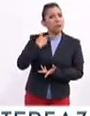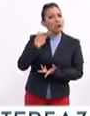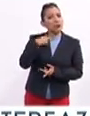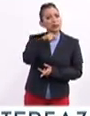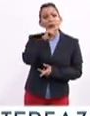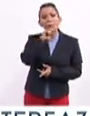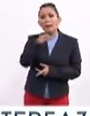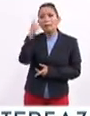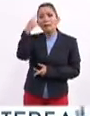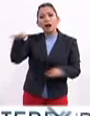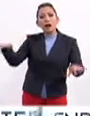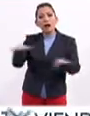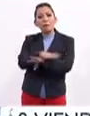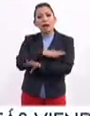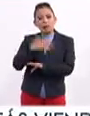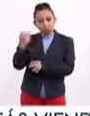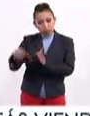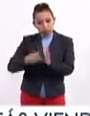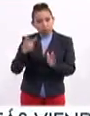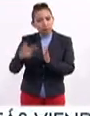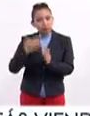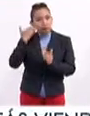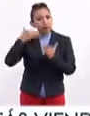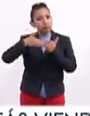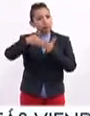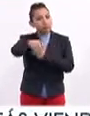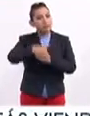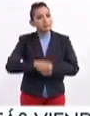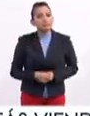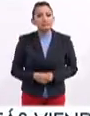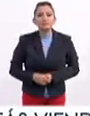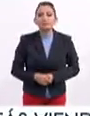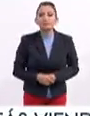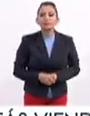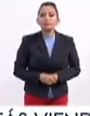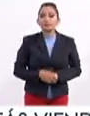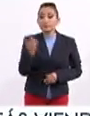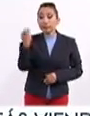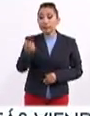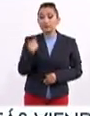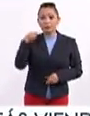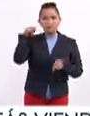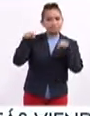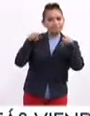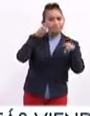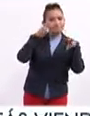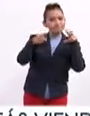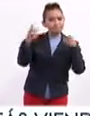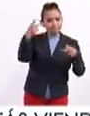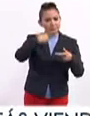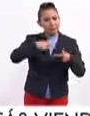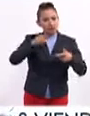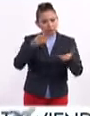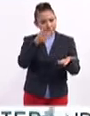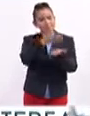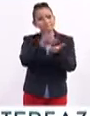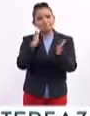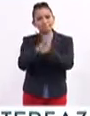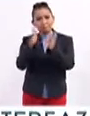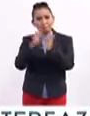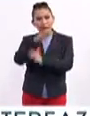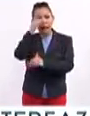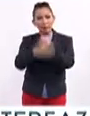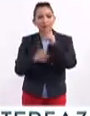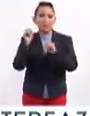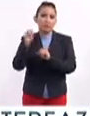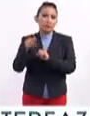para conseguir un cambio sostenible a largo plazo. Este empoderamiento personal y colectivo es clave para acabar con los